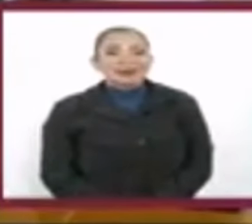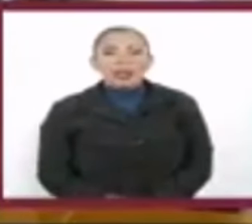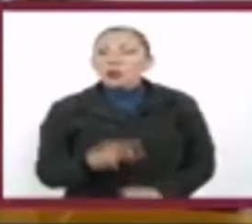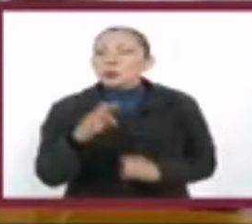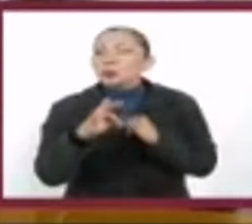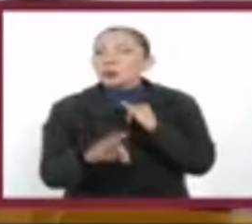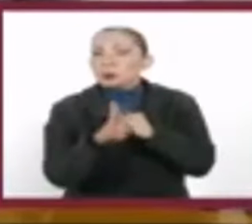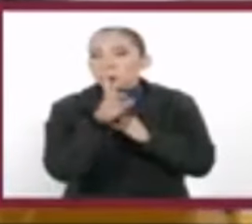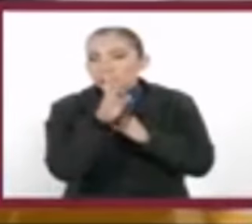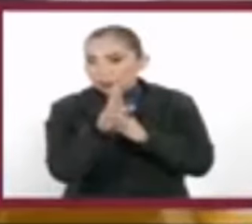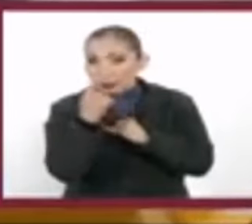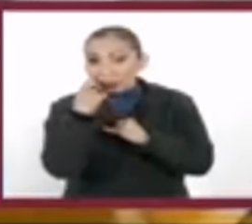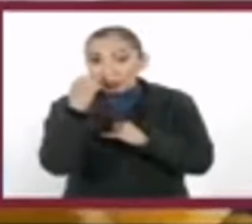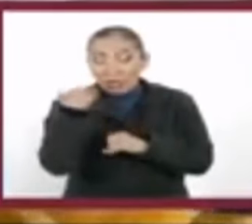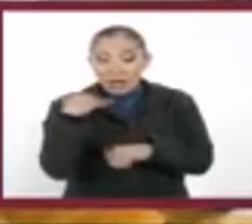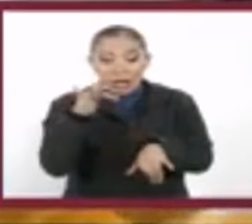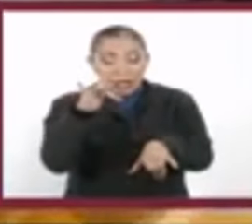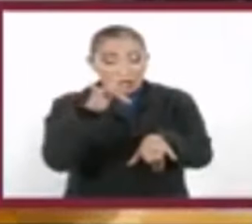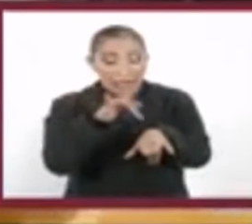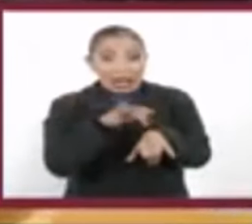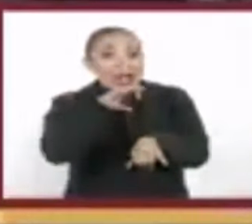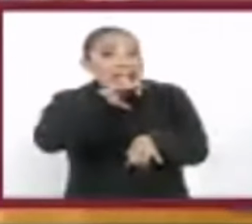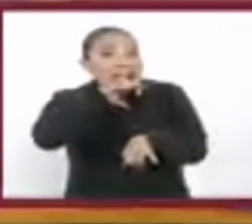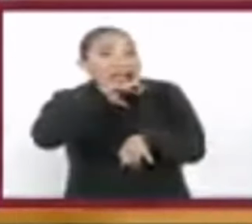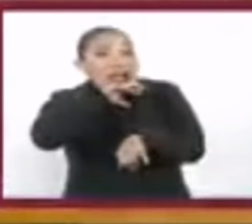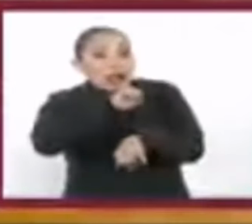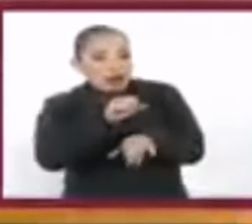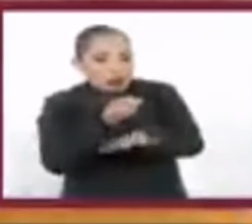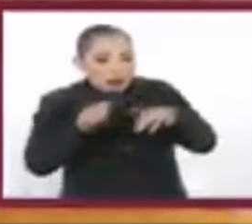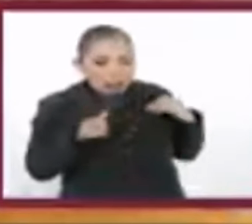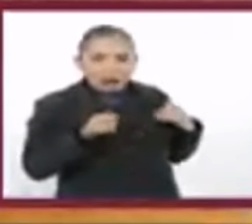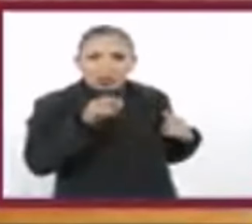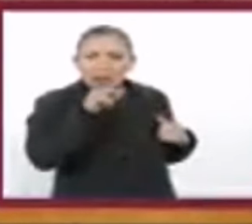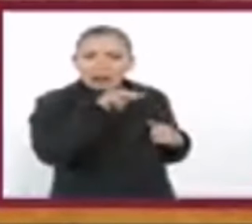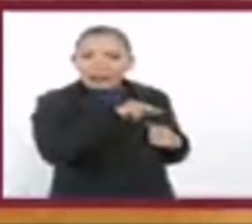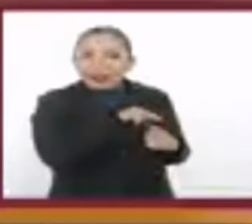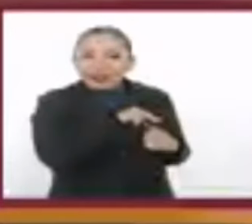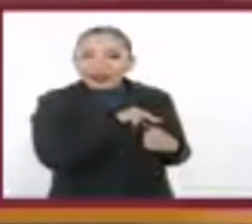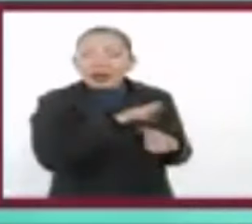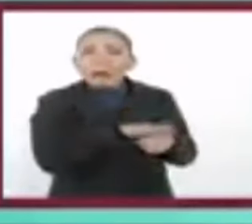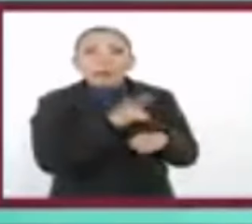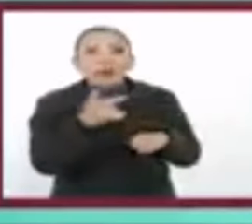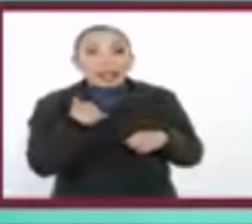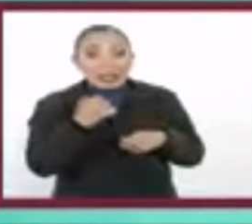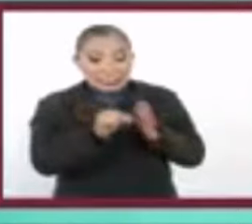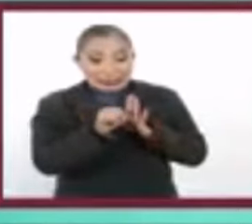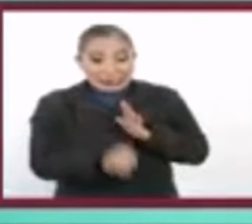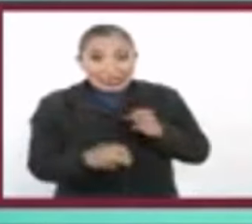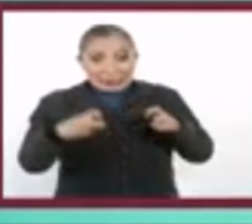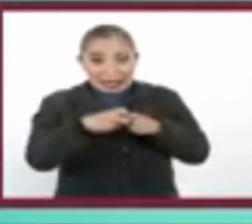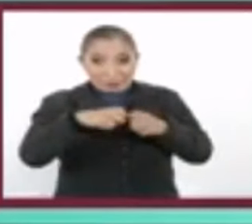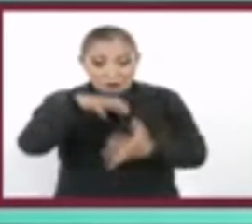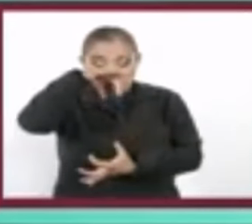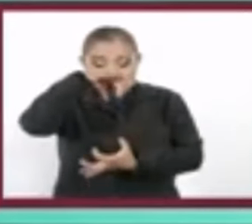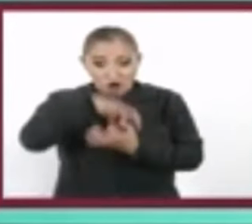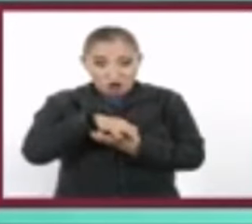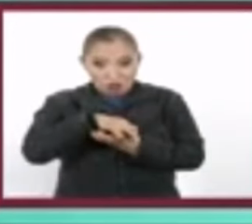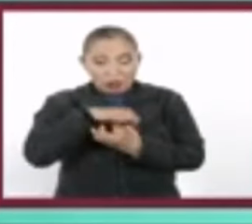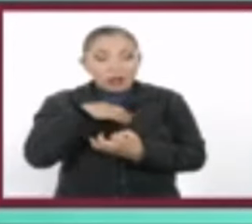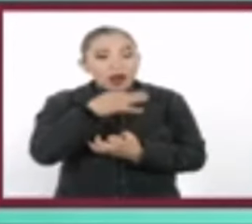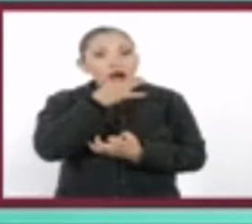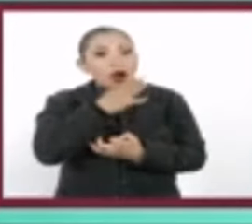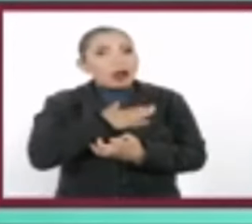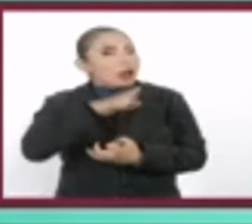En conclusión, cuando tocamos algo muy caliente, retiramos la mano rápidamente porque nuestro sistema nervioso tiene